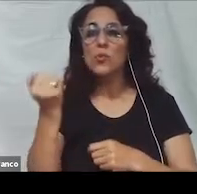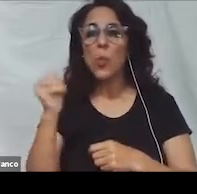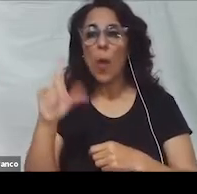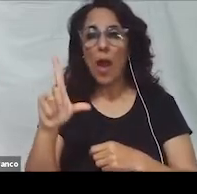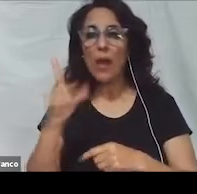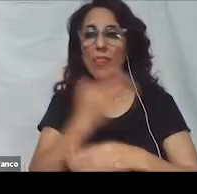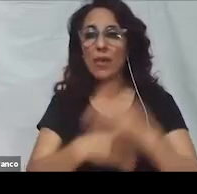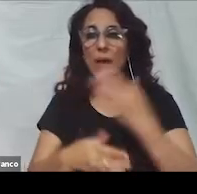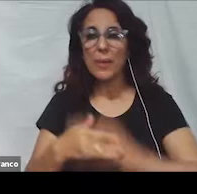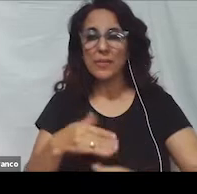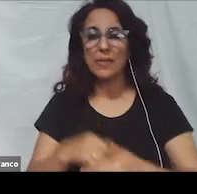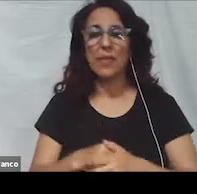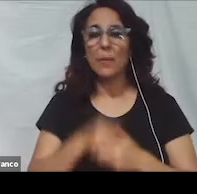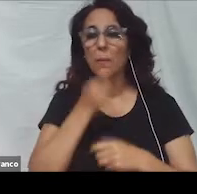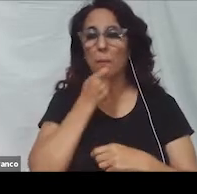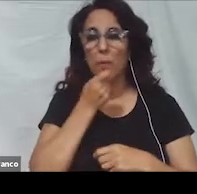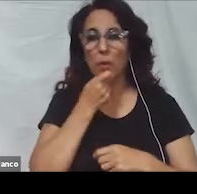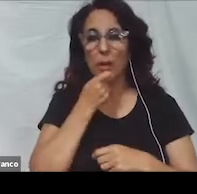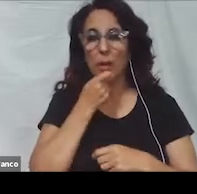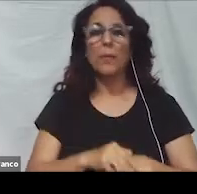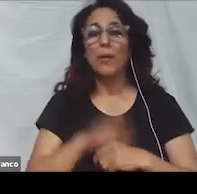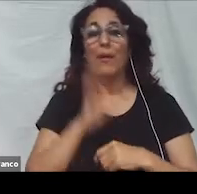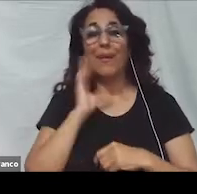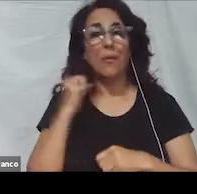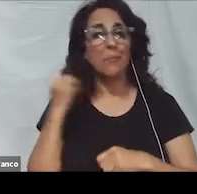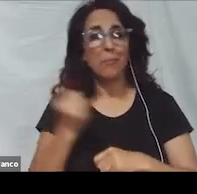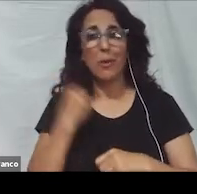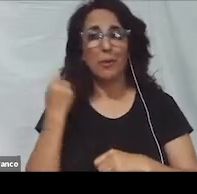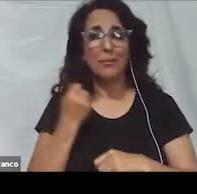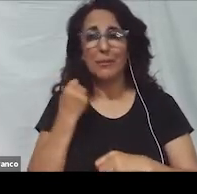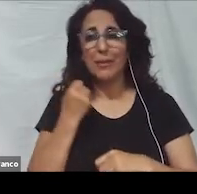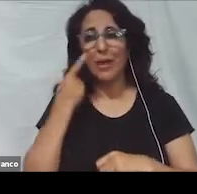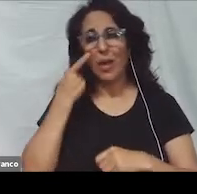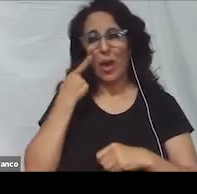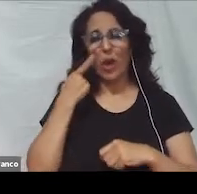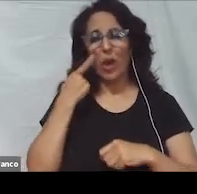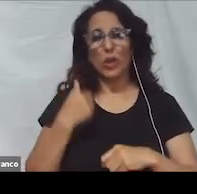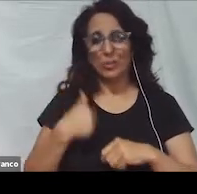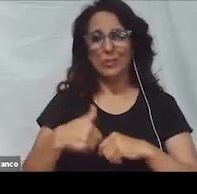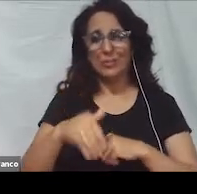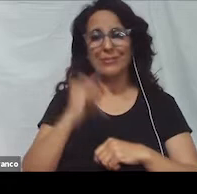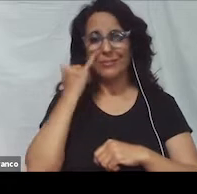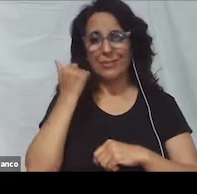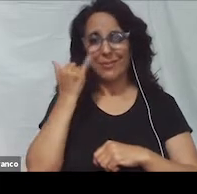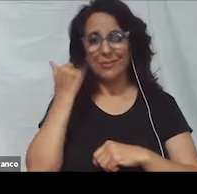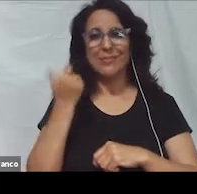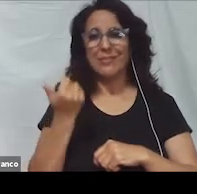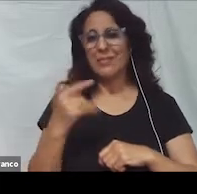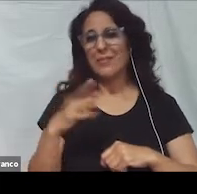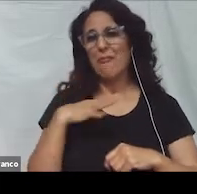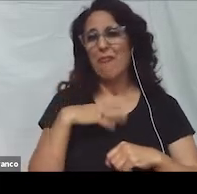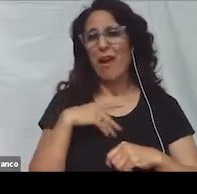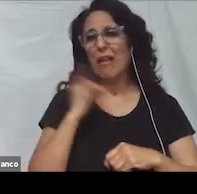alguna discapacidad visual. Por ejemplo, algo muy típico y que todos deben conocer a esta altura es que, bueno,